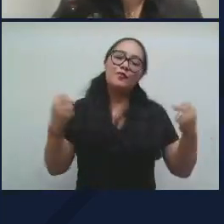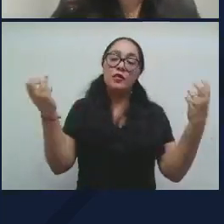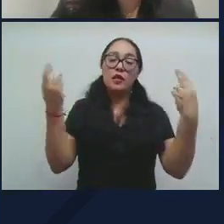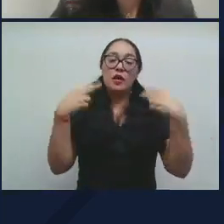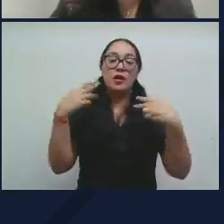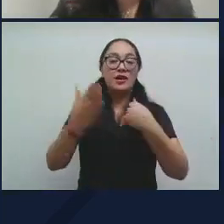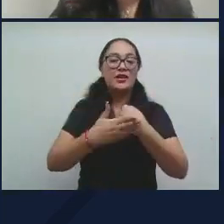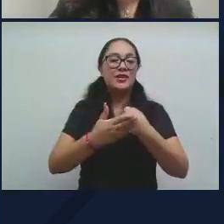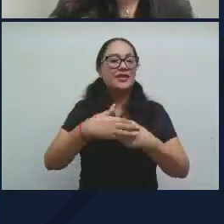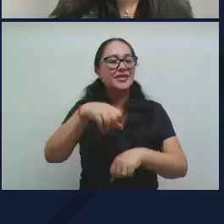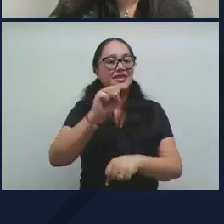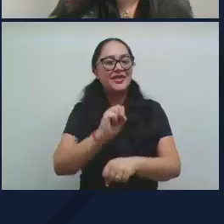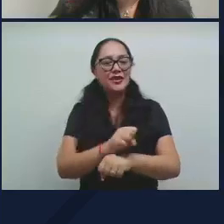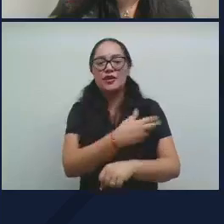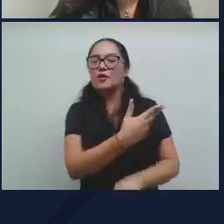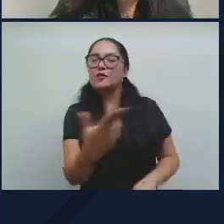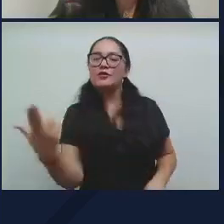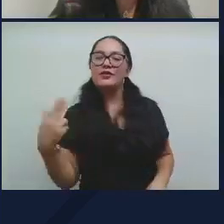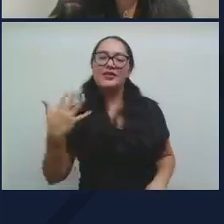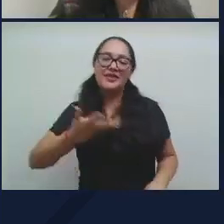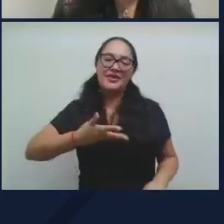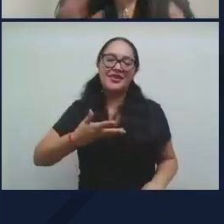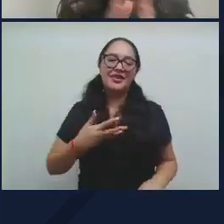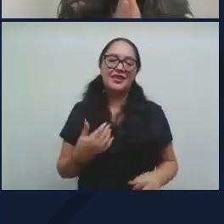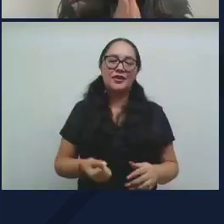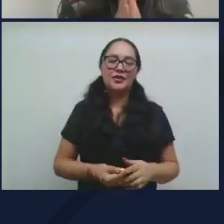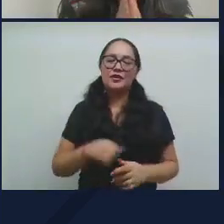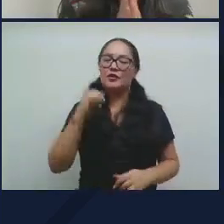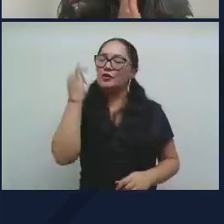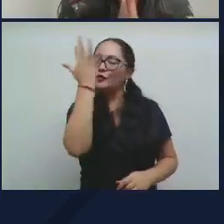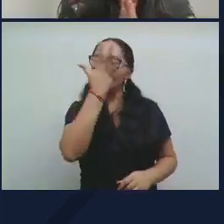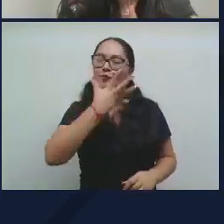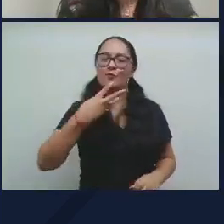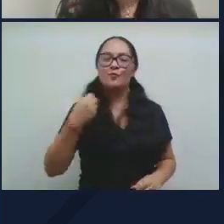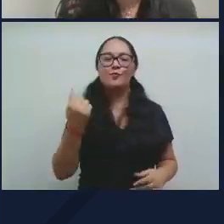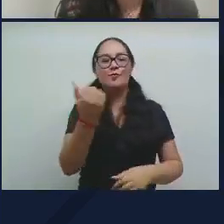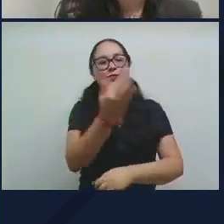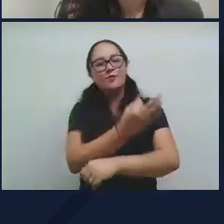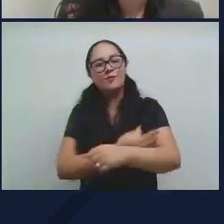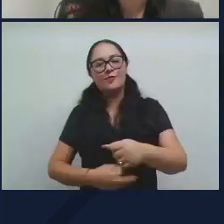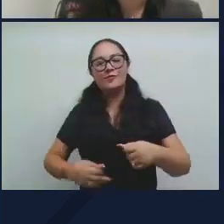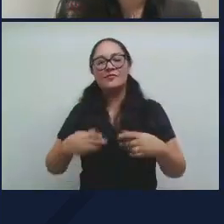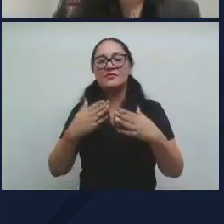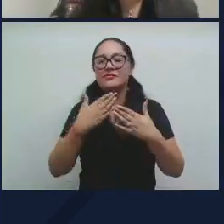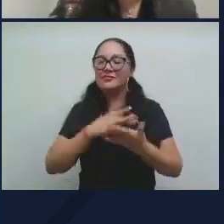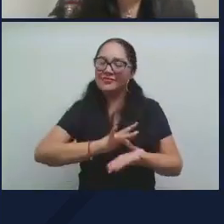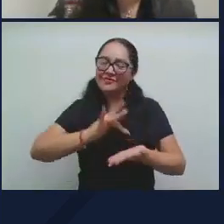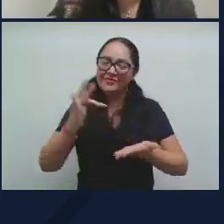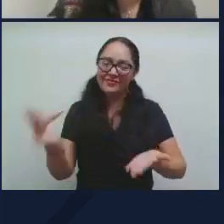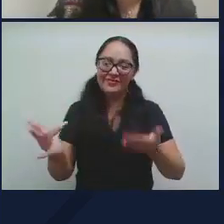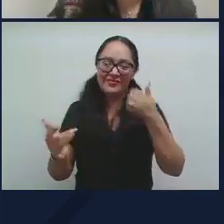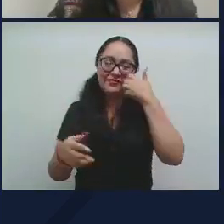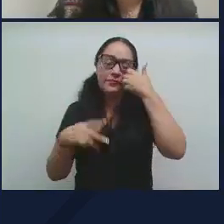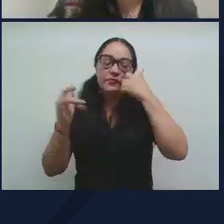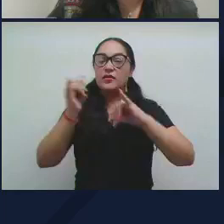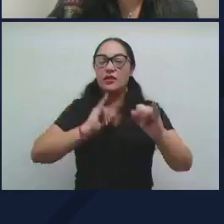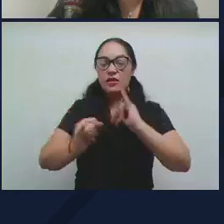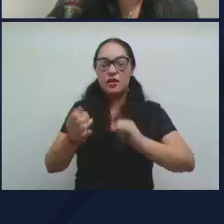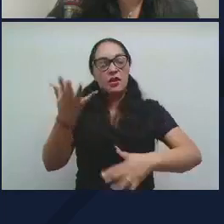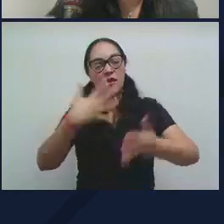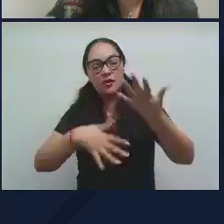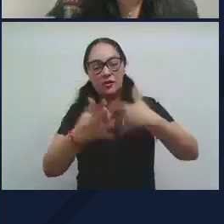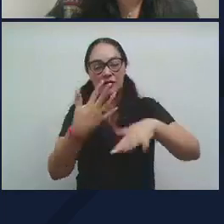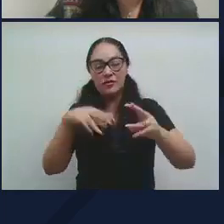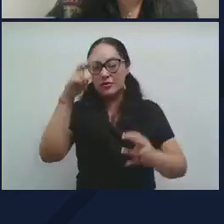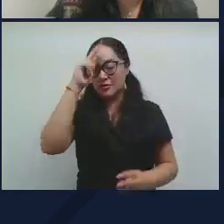todas y todos y todes muy buena tarde. Muchísimas gracias. Gracias a las personas. Gracias, igualmente. De lengua de señas